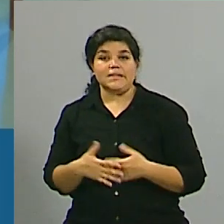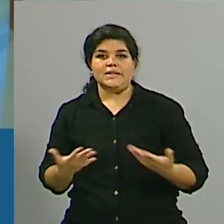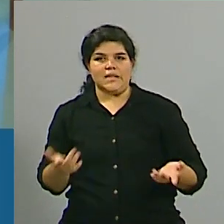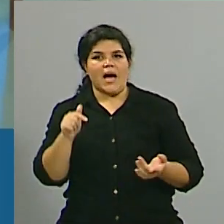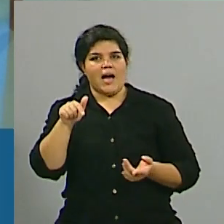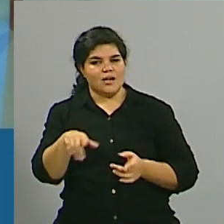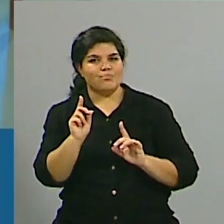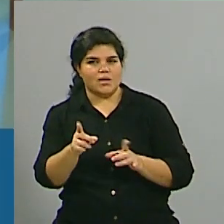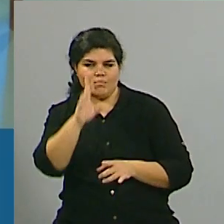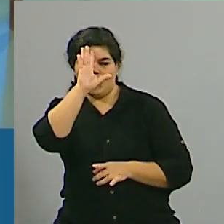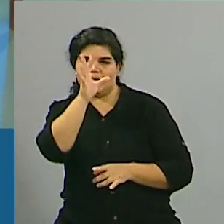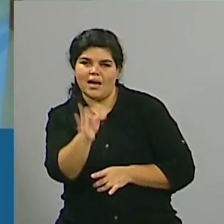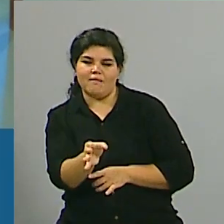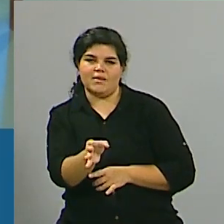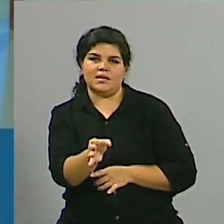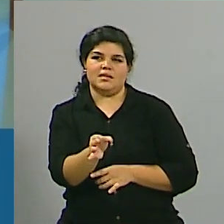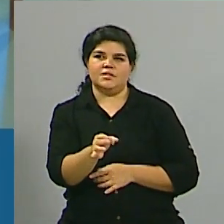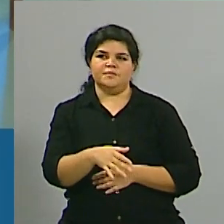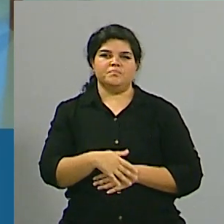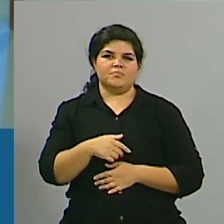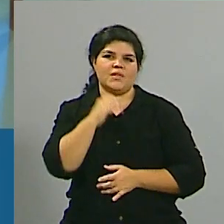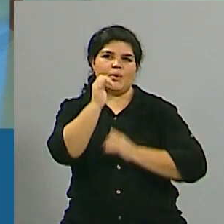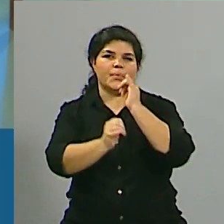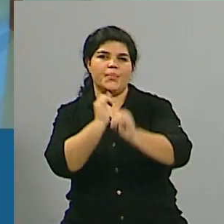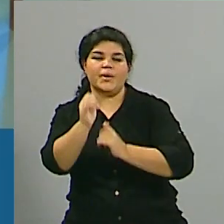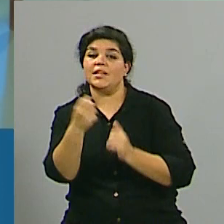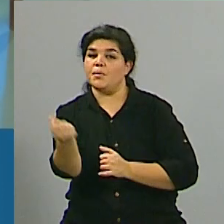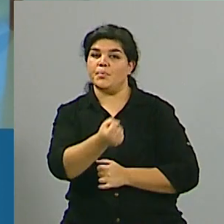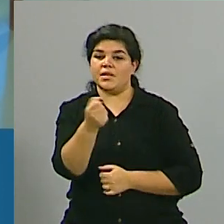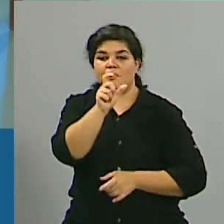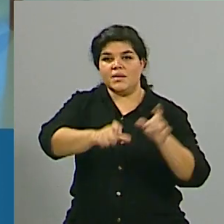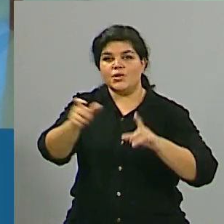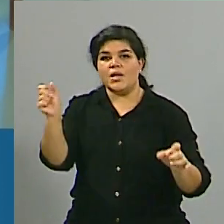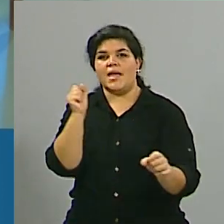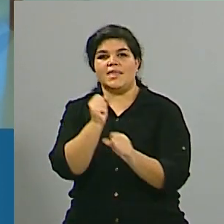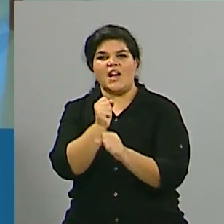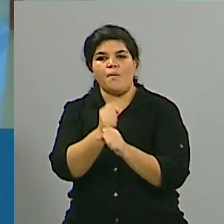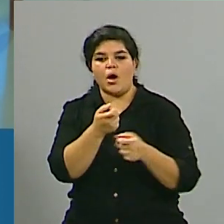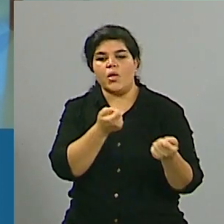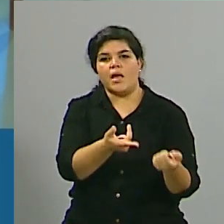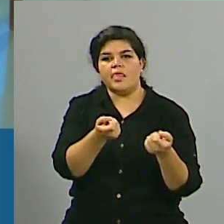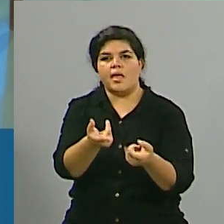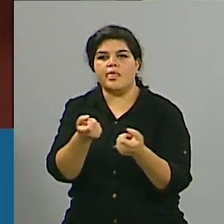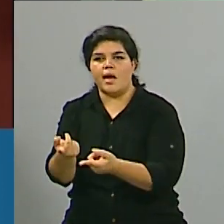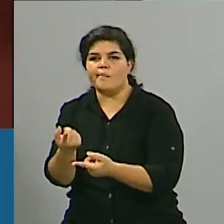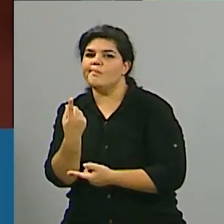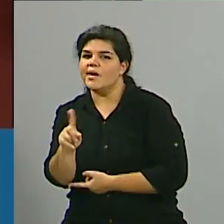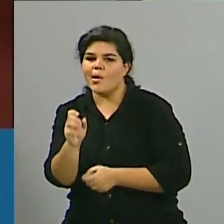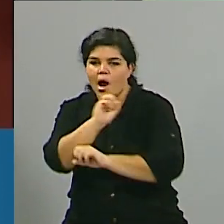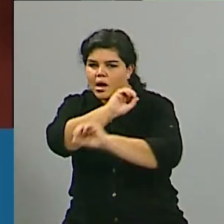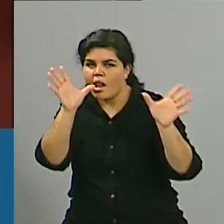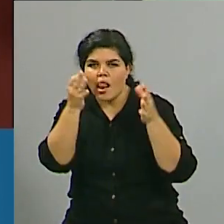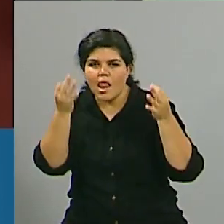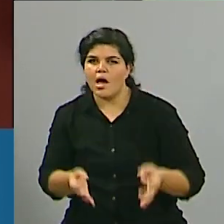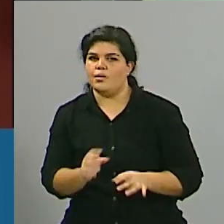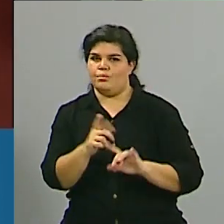esto, que es electoralista y políticamente hablando, para tener de rehén a muchos lavallinos. Como ex concejal, ¿cómo es